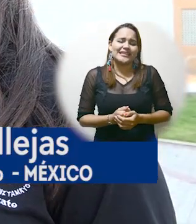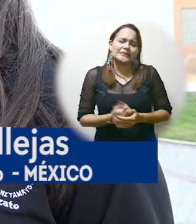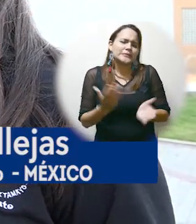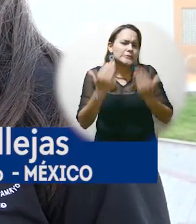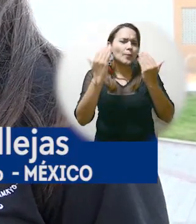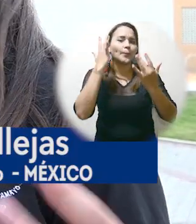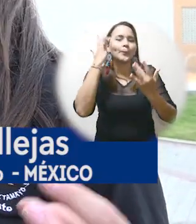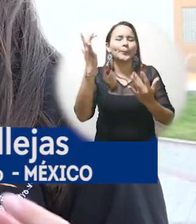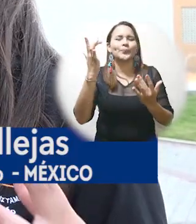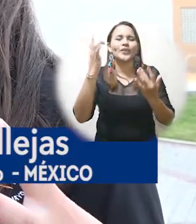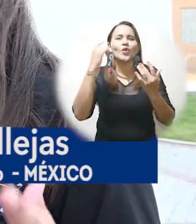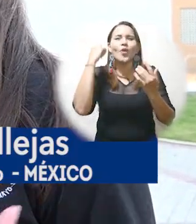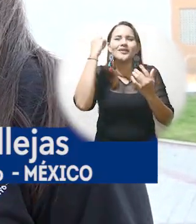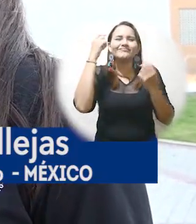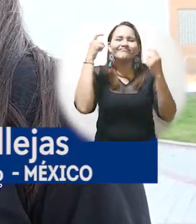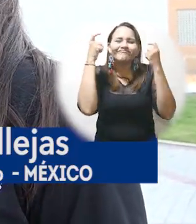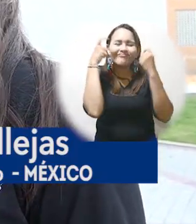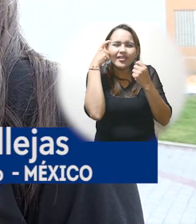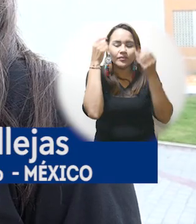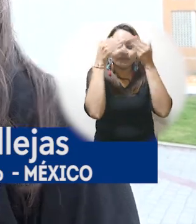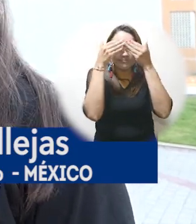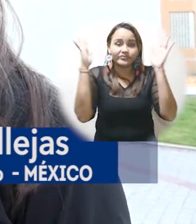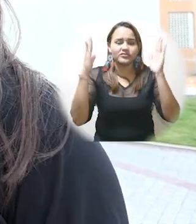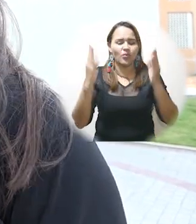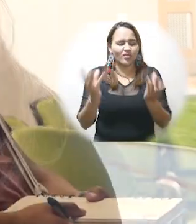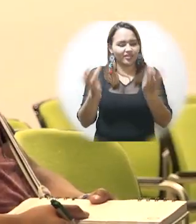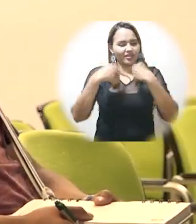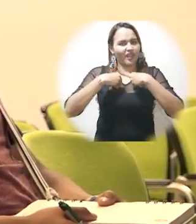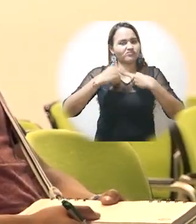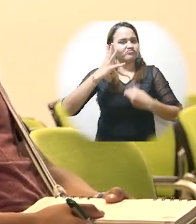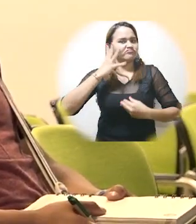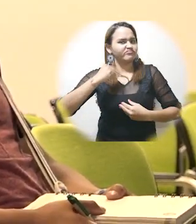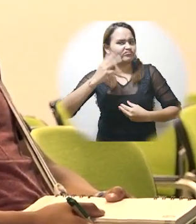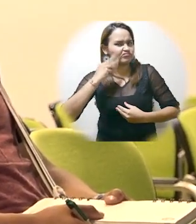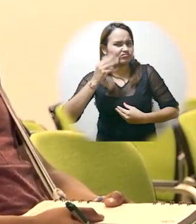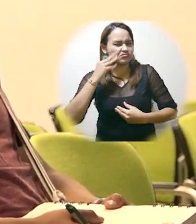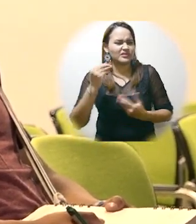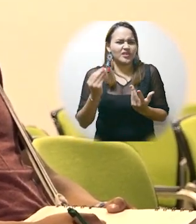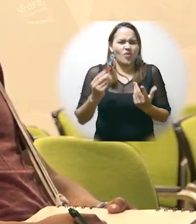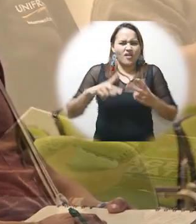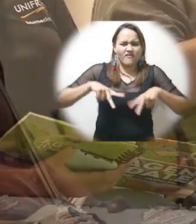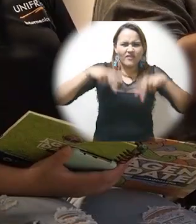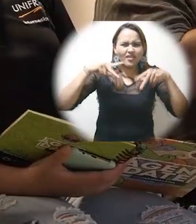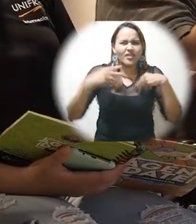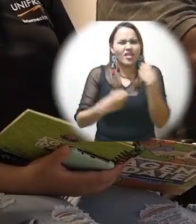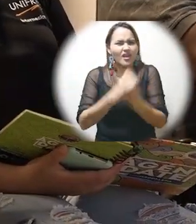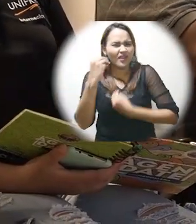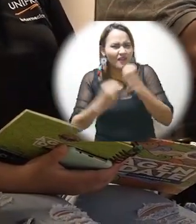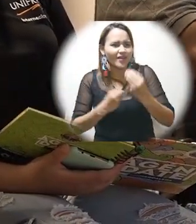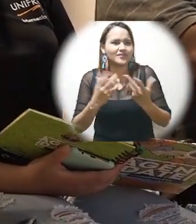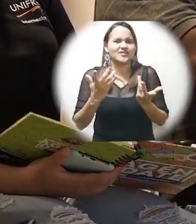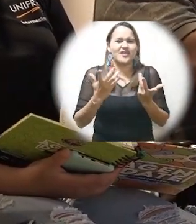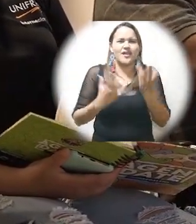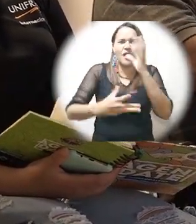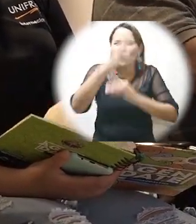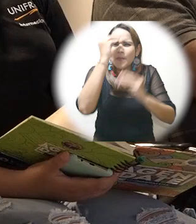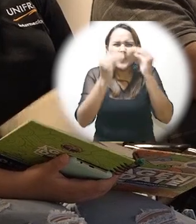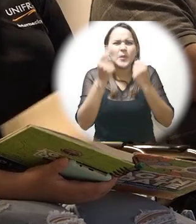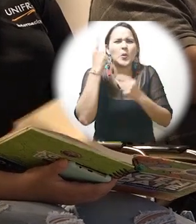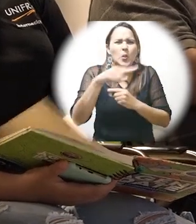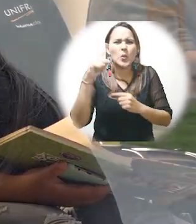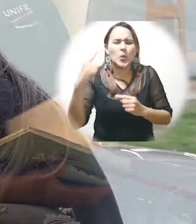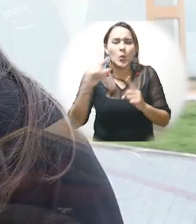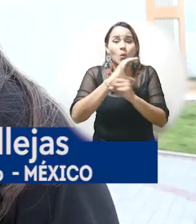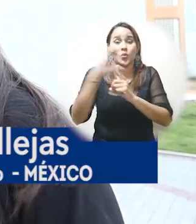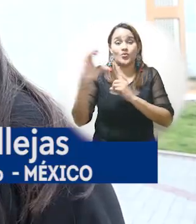Te expande tus pensamientos, o sea, maduras, y es como que tú aprendes a saber qué es de la vida, qué es